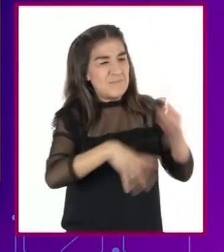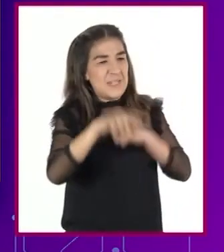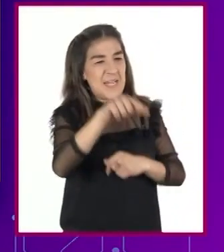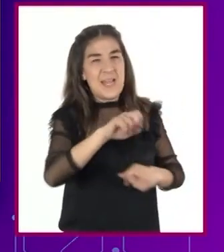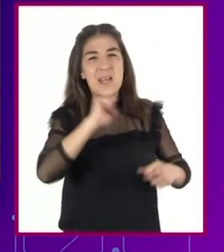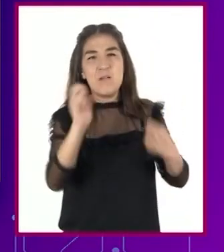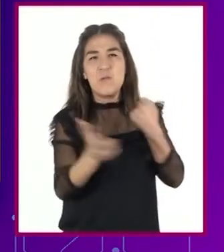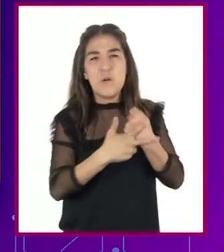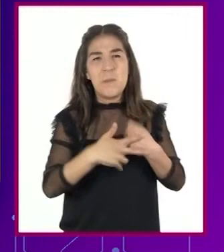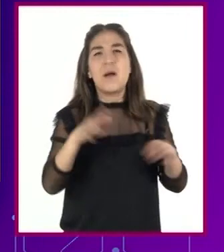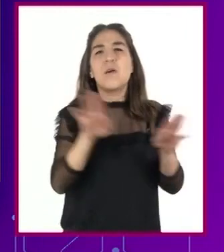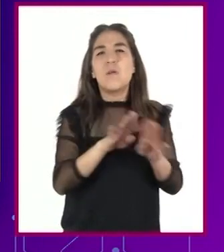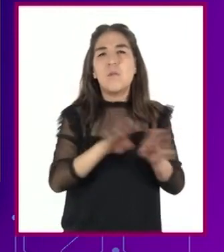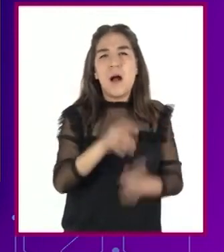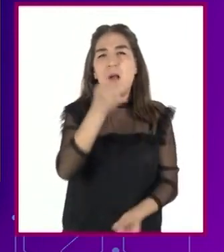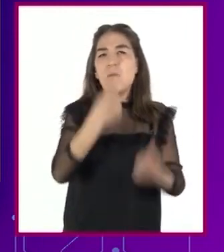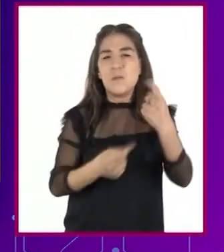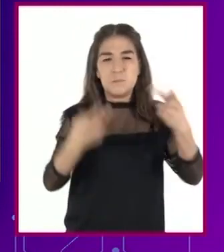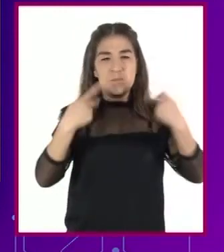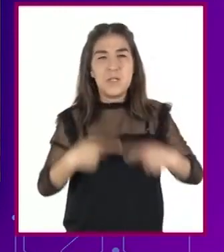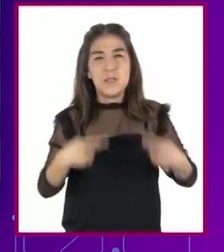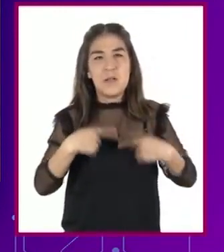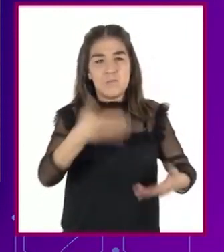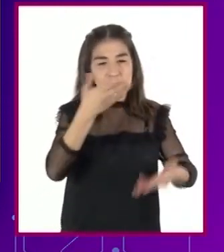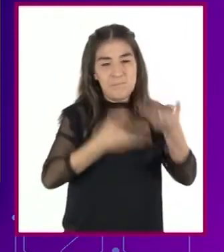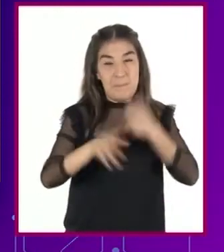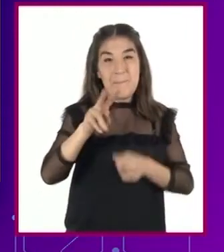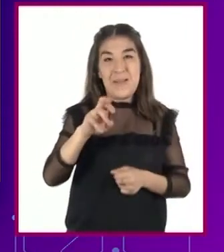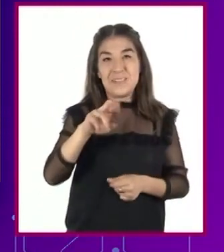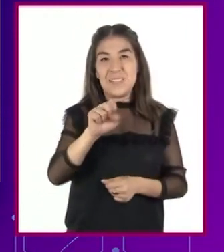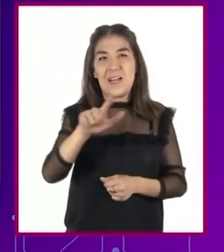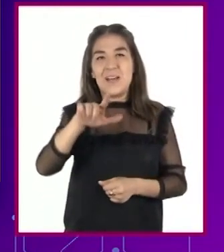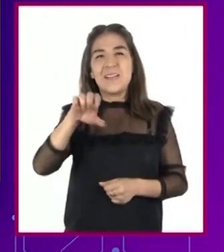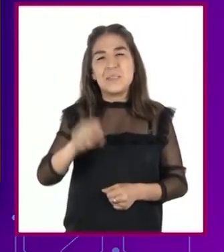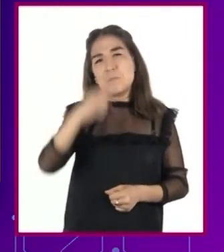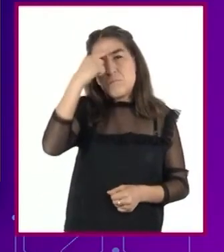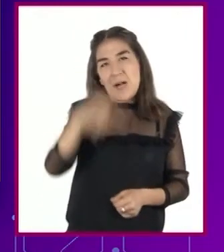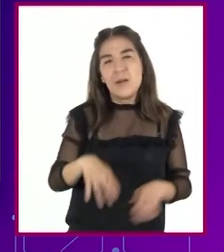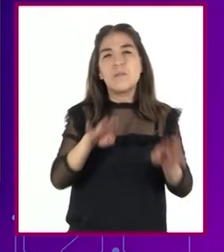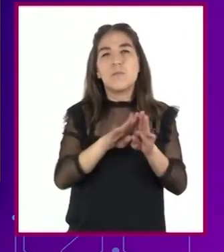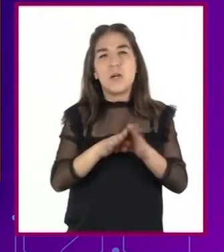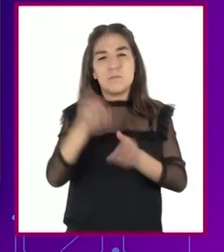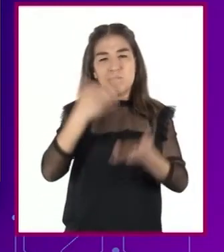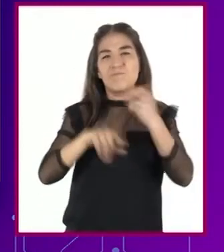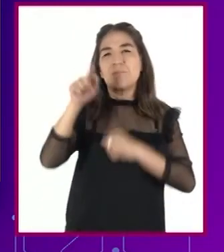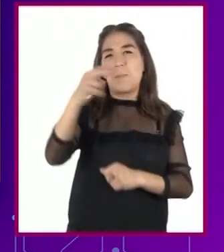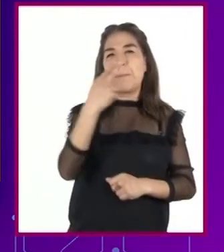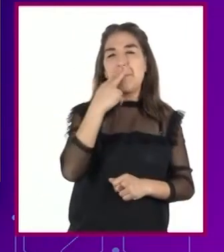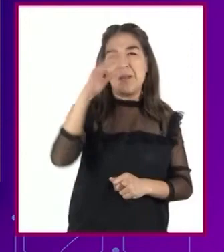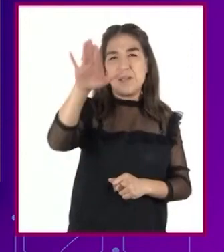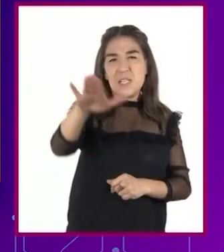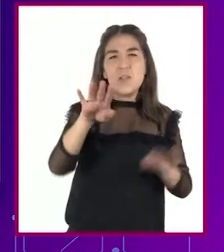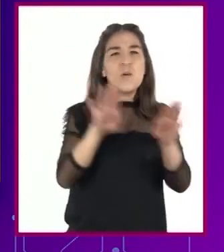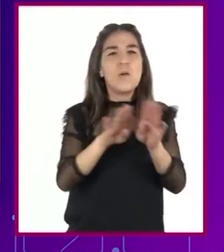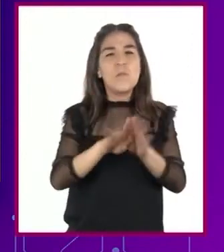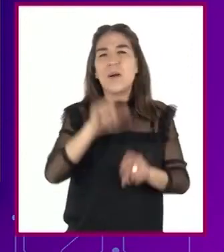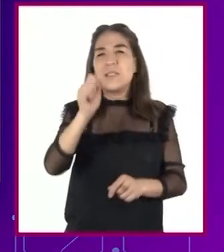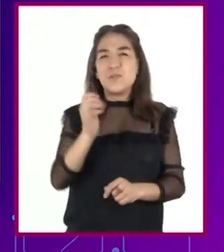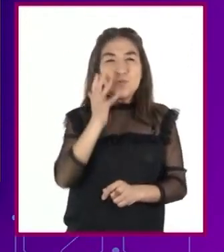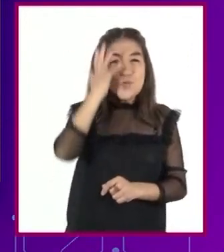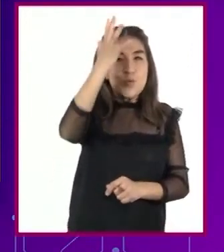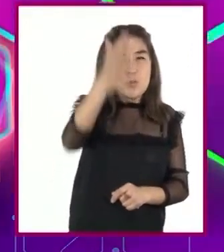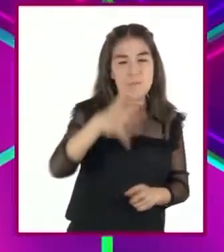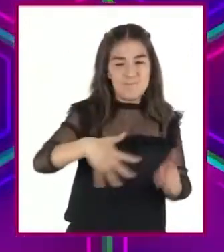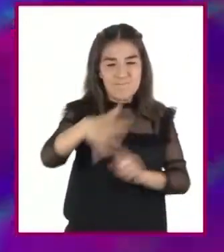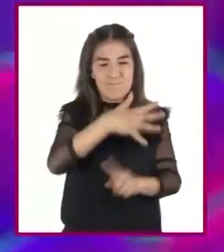Para algunos historiadores, el Tratado de Versalles contribuyó a la ascensión al poder de Adolfo Hitler y condicionó el futuro de